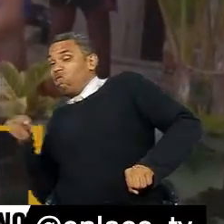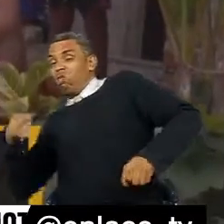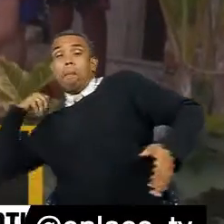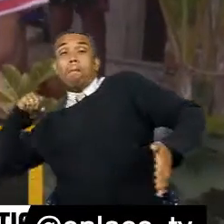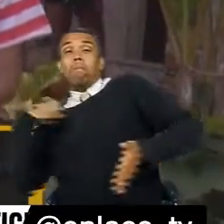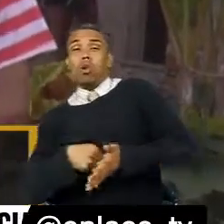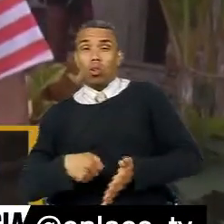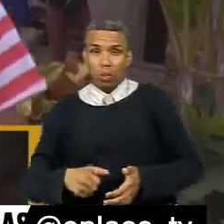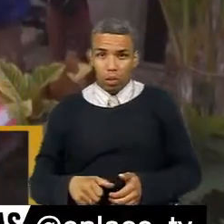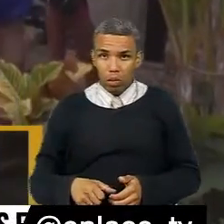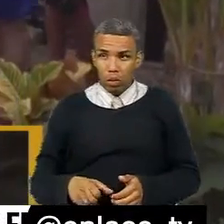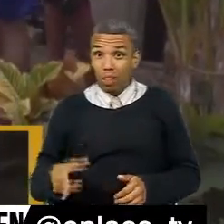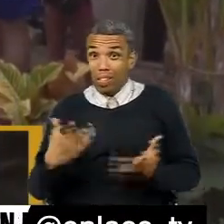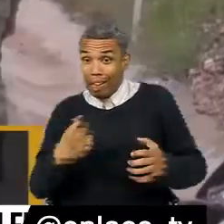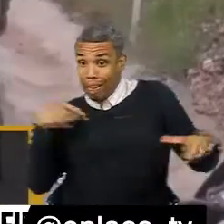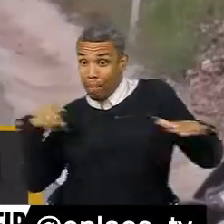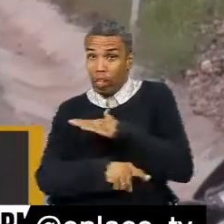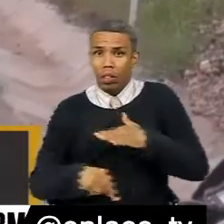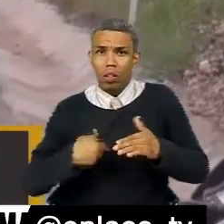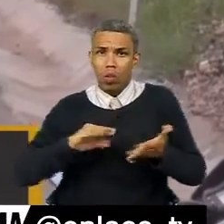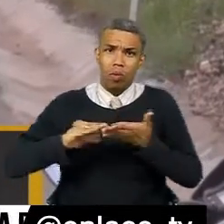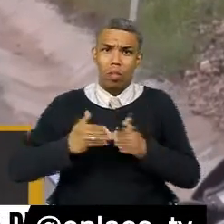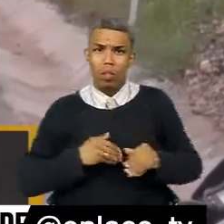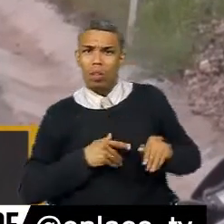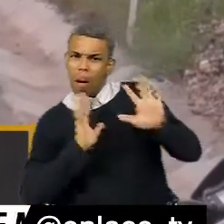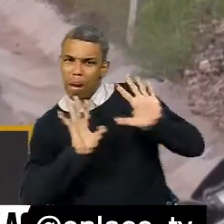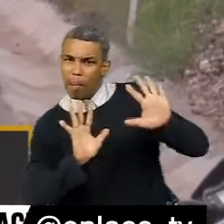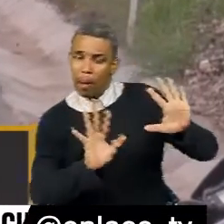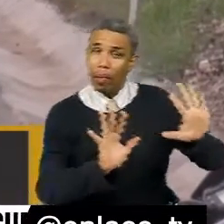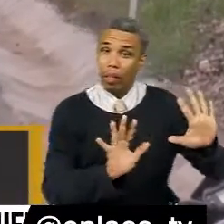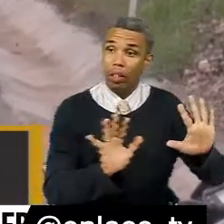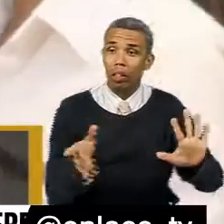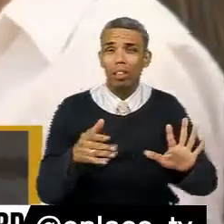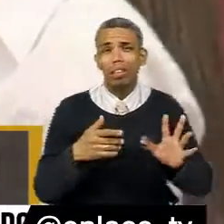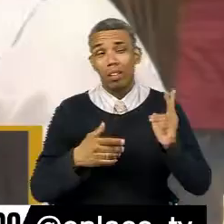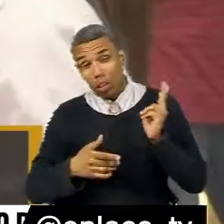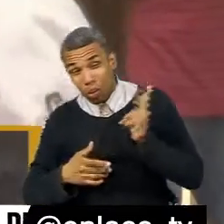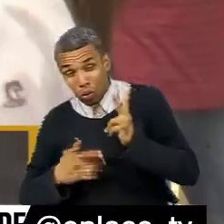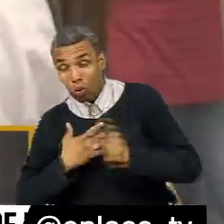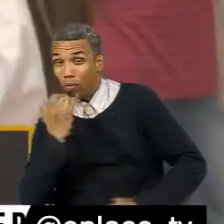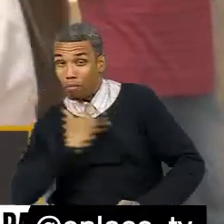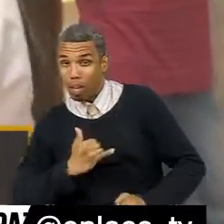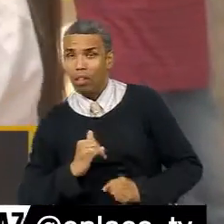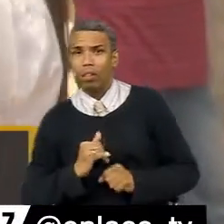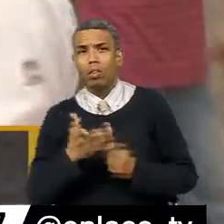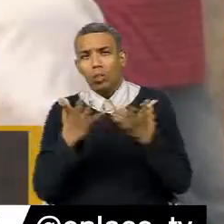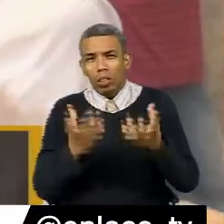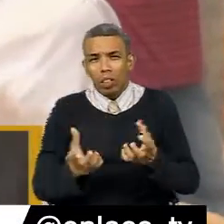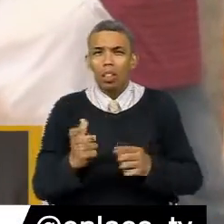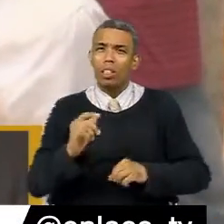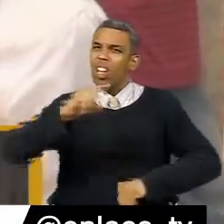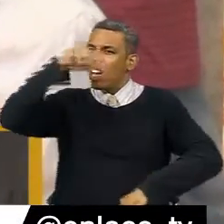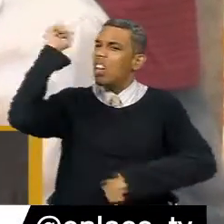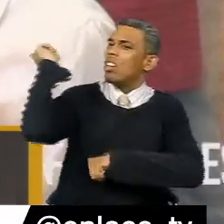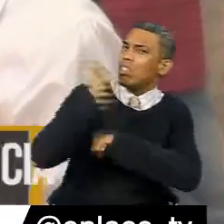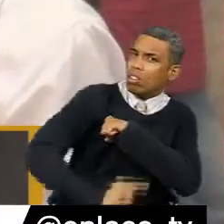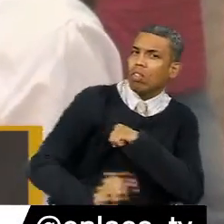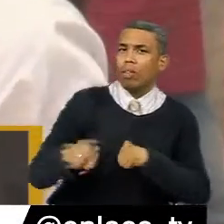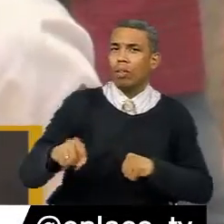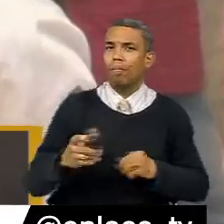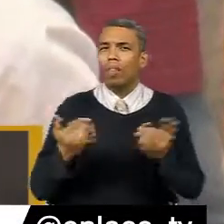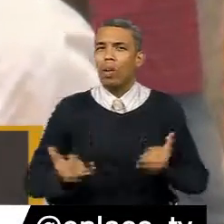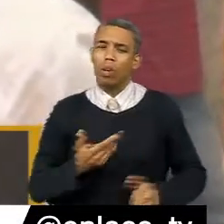ahí tirados. Se iban a volar. Ustedes quieren en este momento que las autoridades hagan justicia. ¿Para dónde van a llevar ahorita los